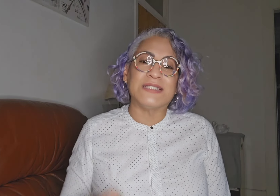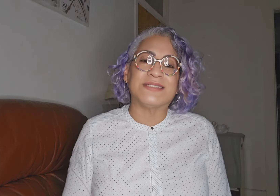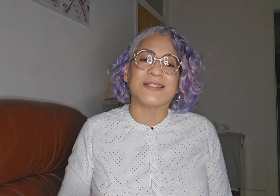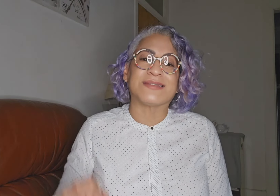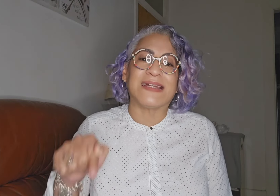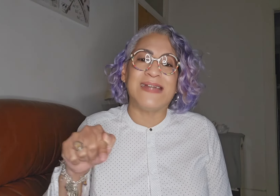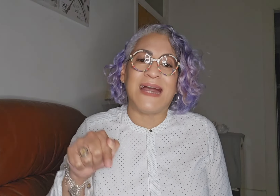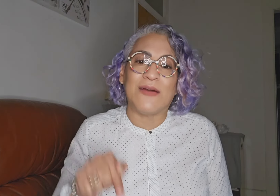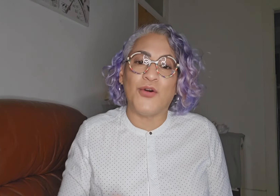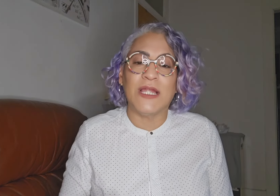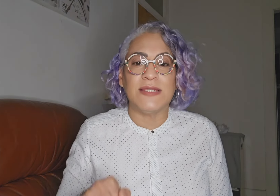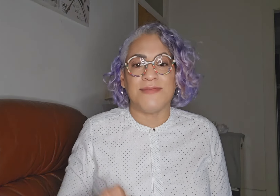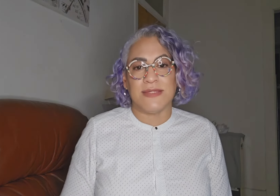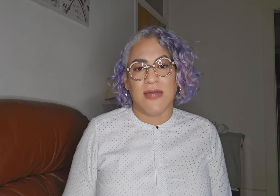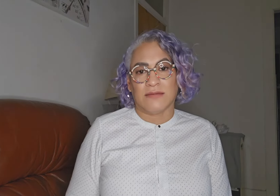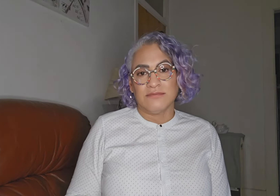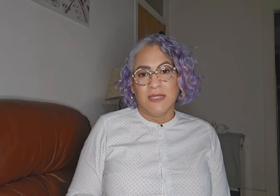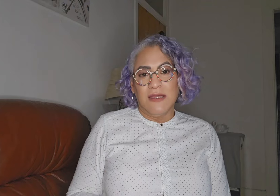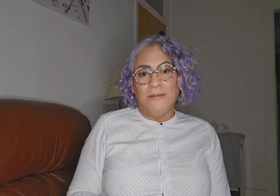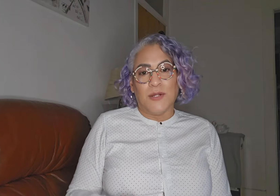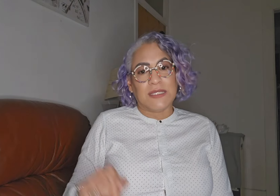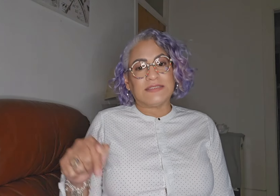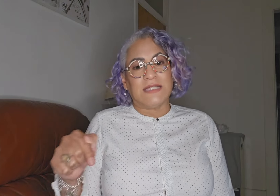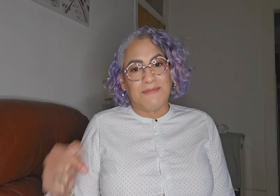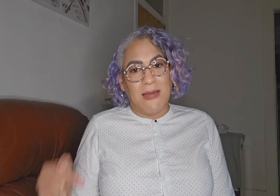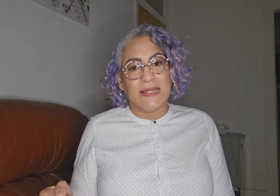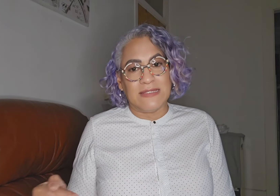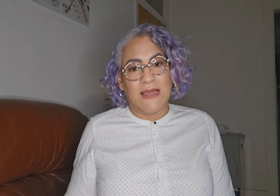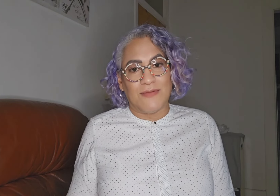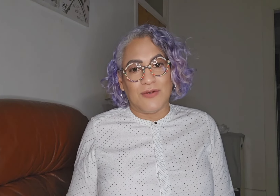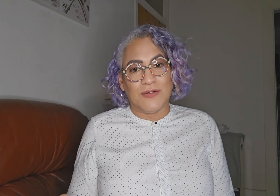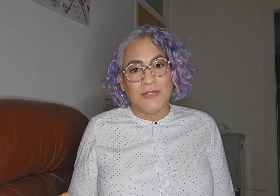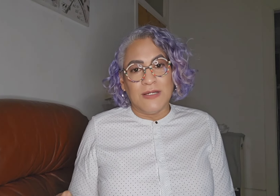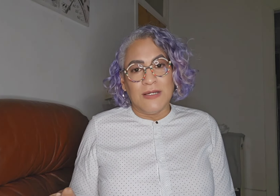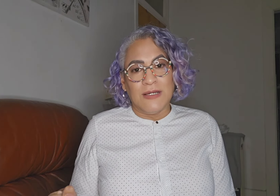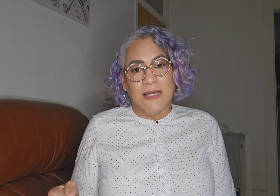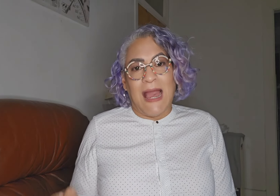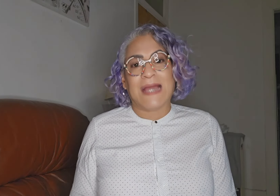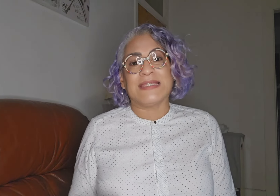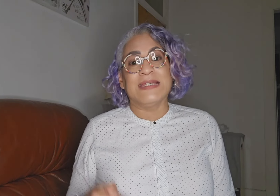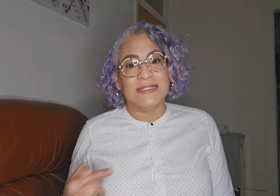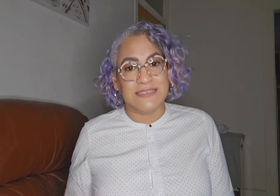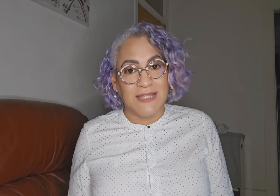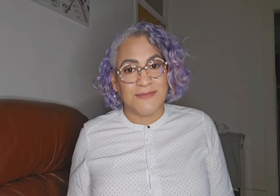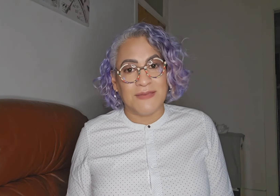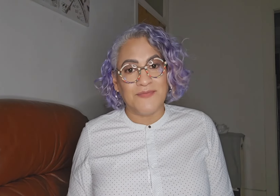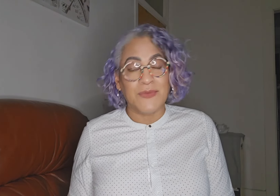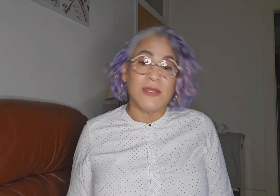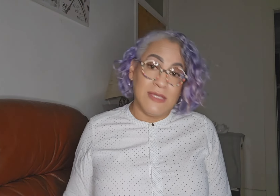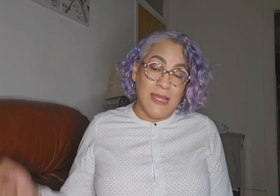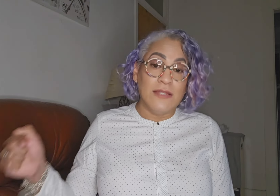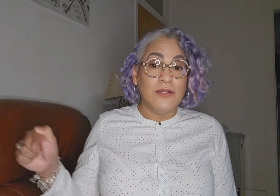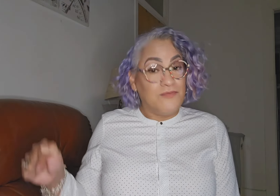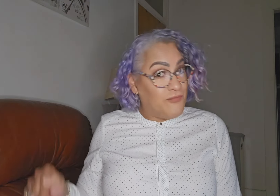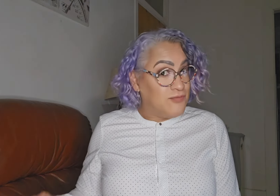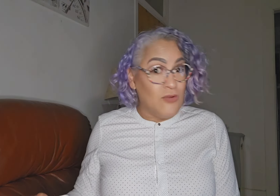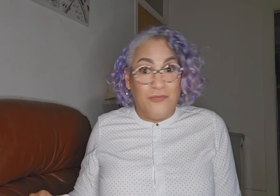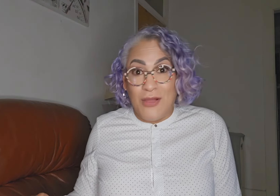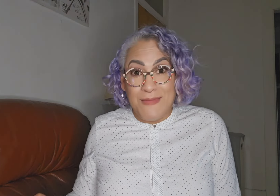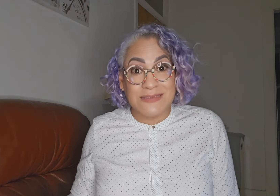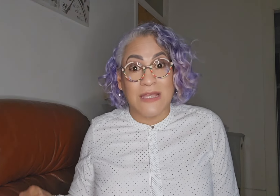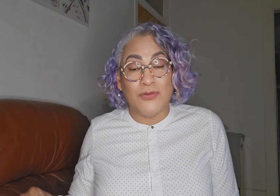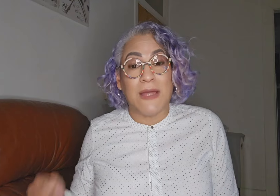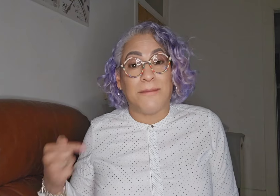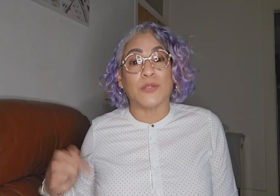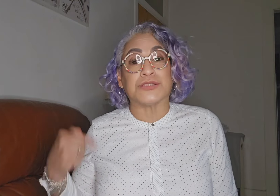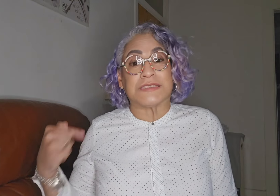no se puede ser tan jalabola en la vida, porque así paga el diablo a quien le sirve. Y él no